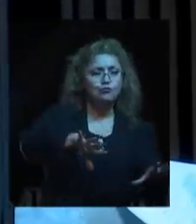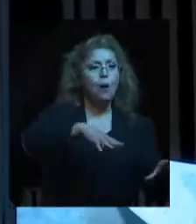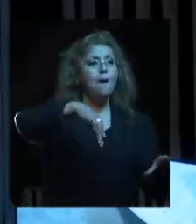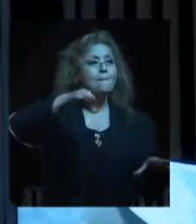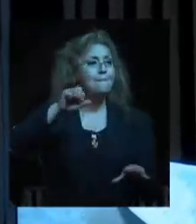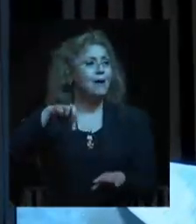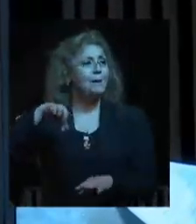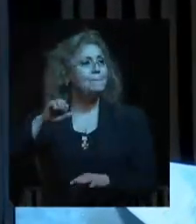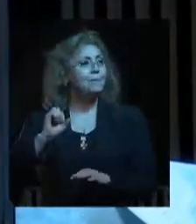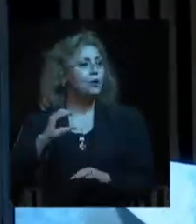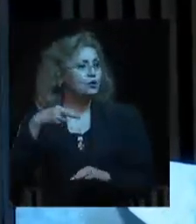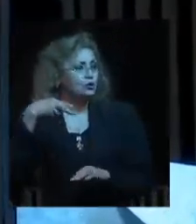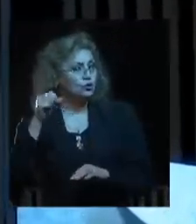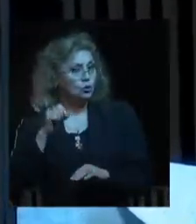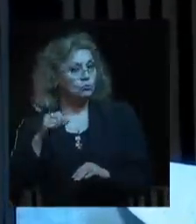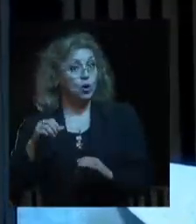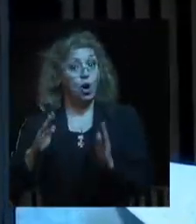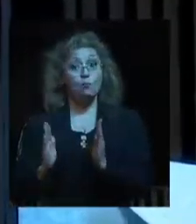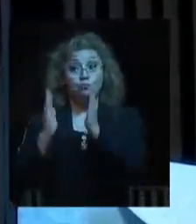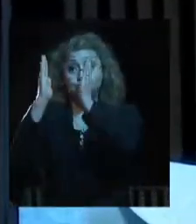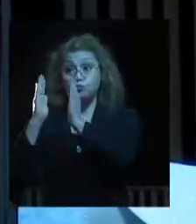para que el Valle del Mapocho quede, pero así.